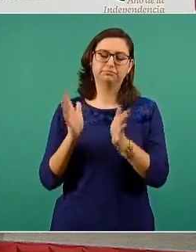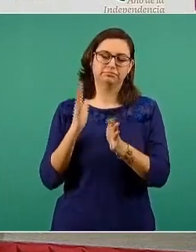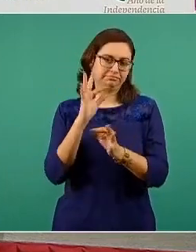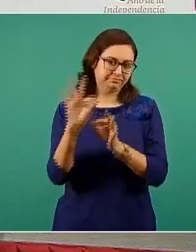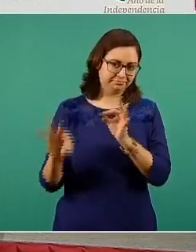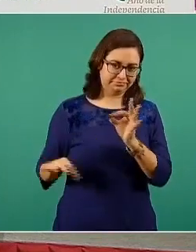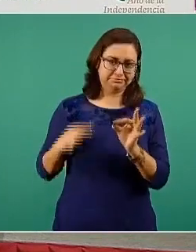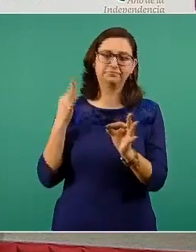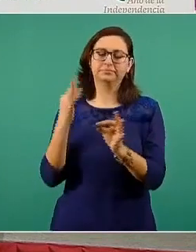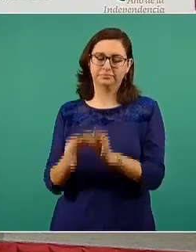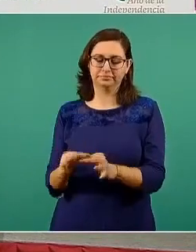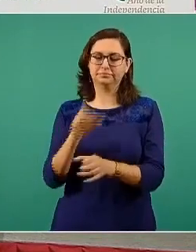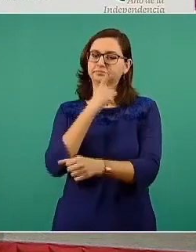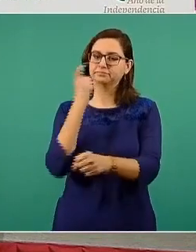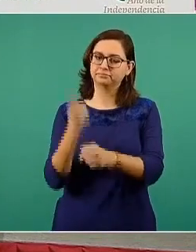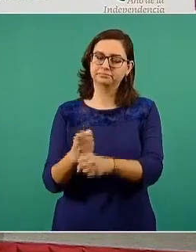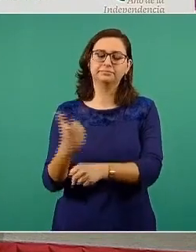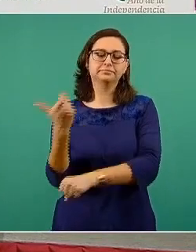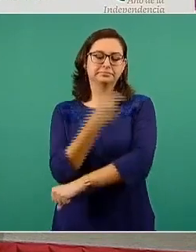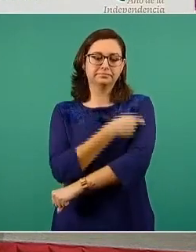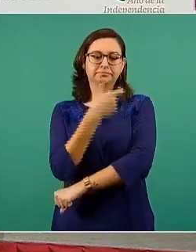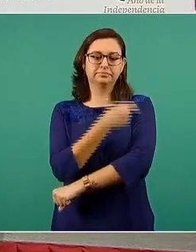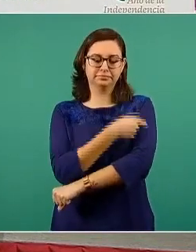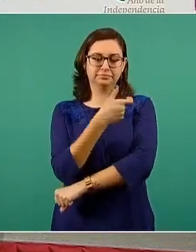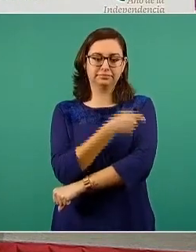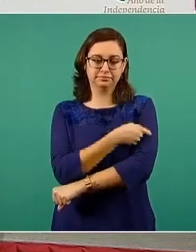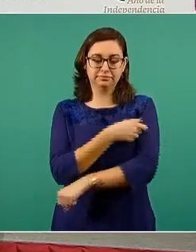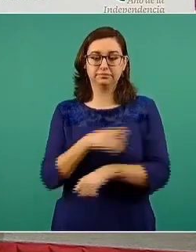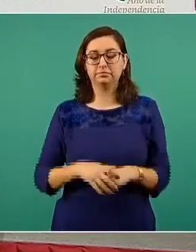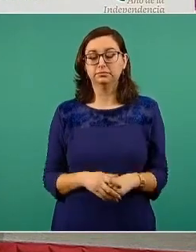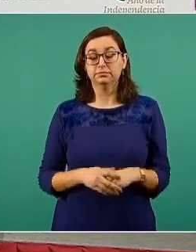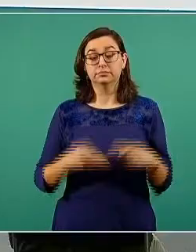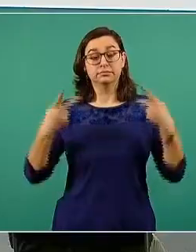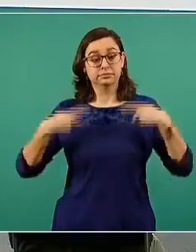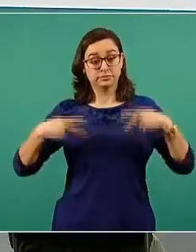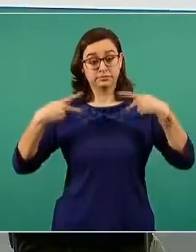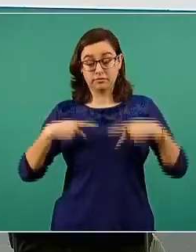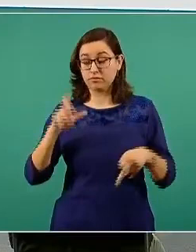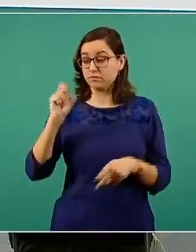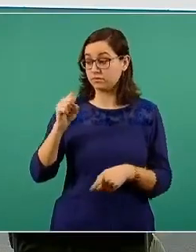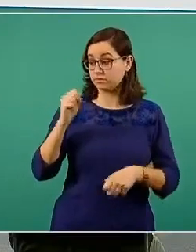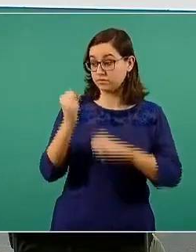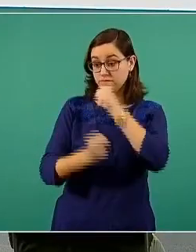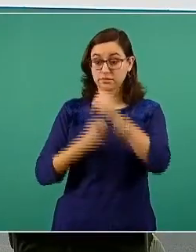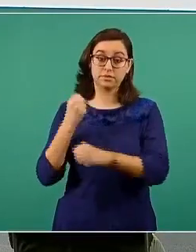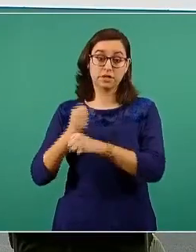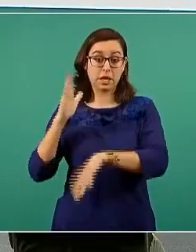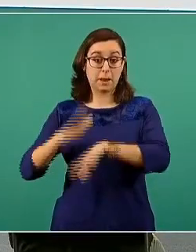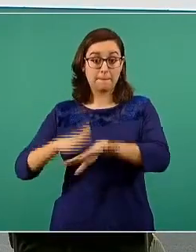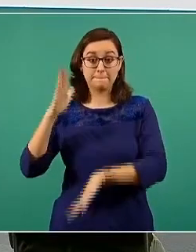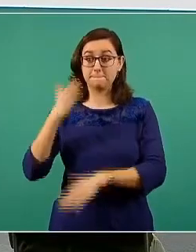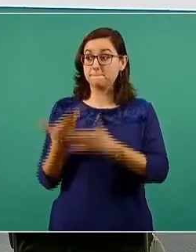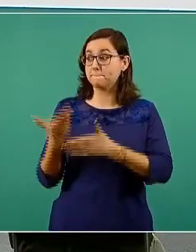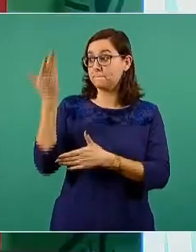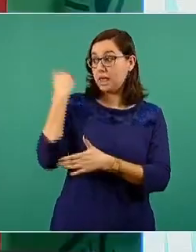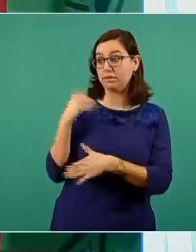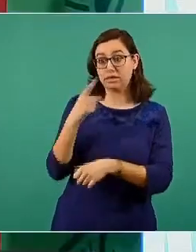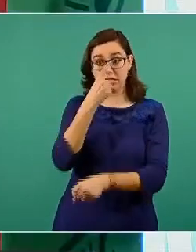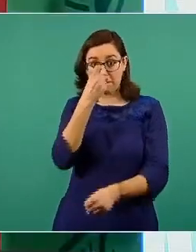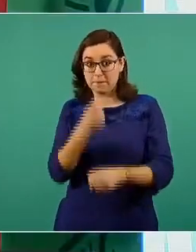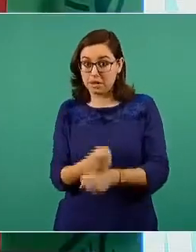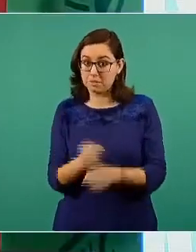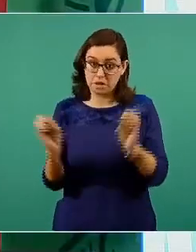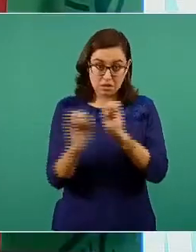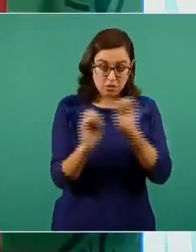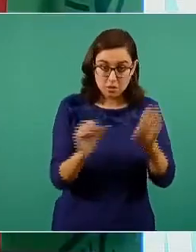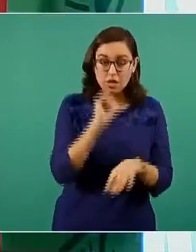50 años a 59 y cualquier persona que tenga 60 y más que no haya recibido la primera dosis, por la razón